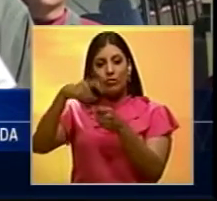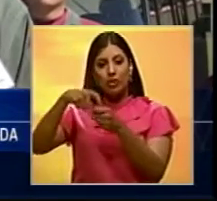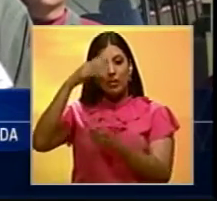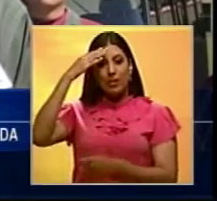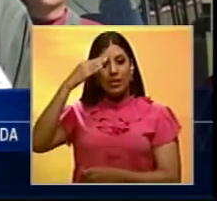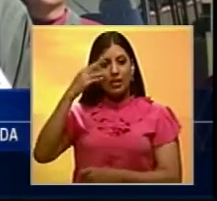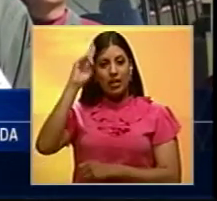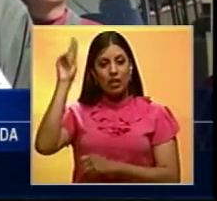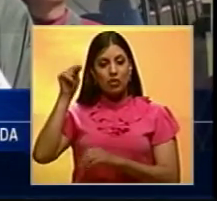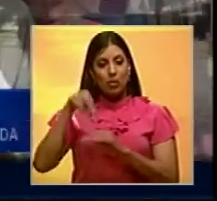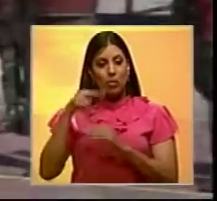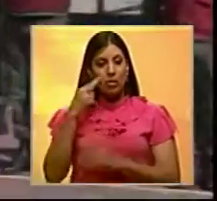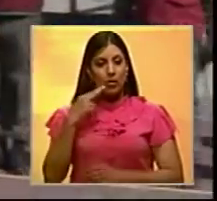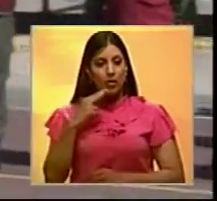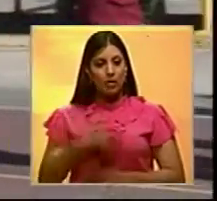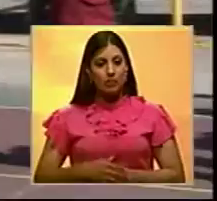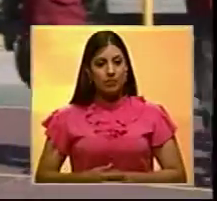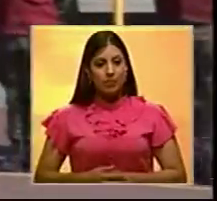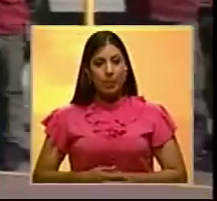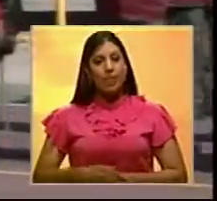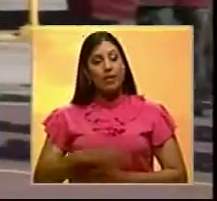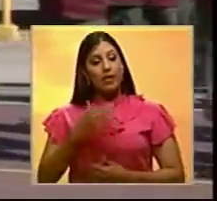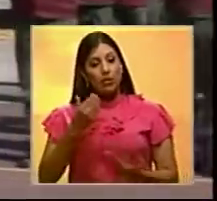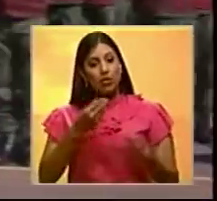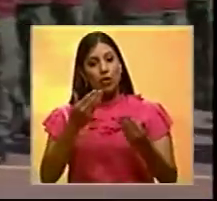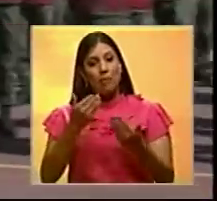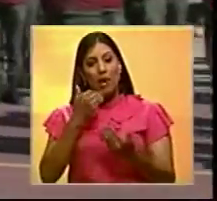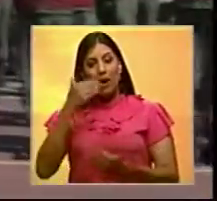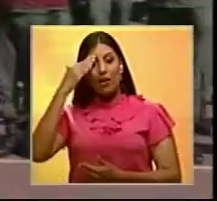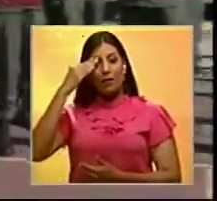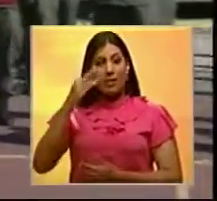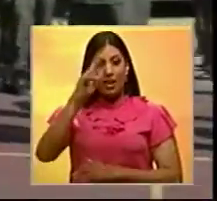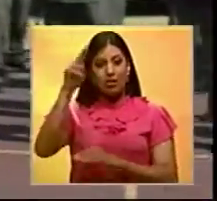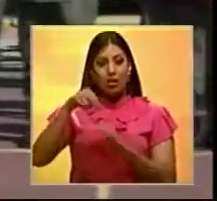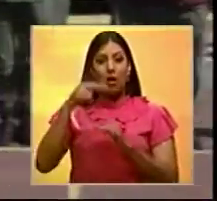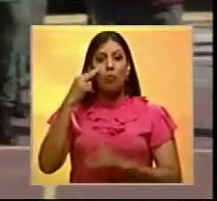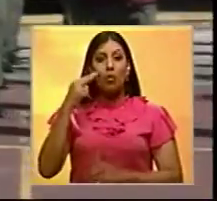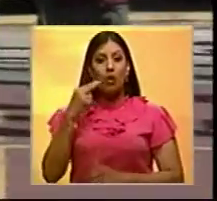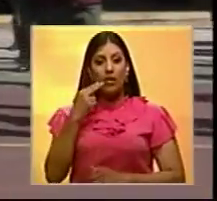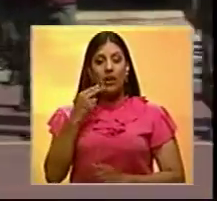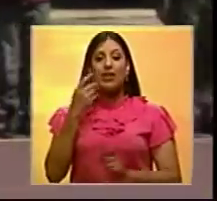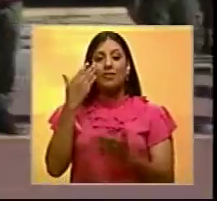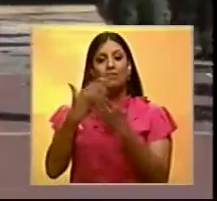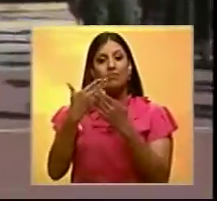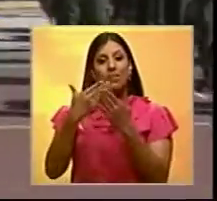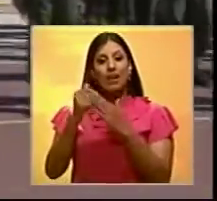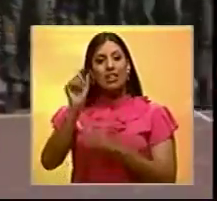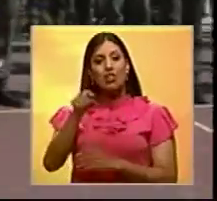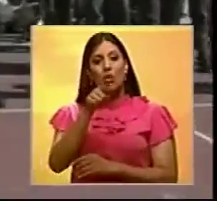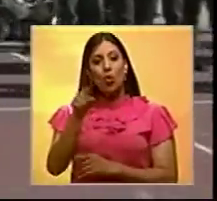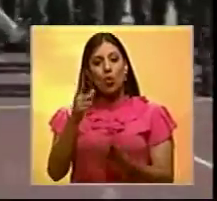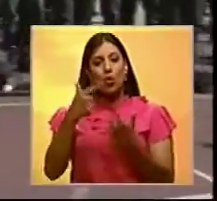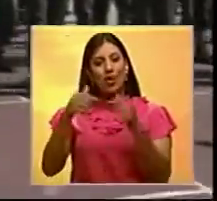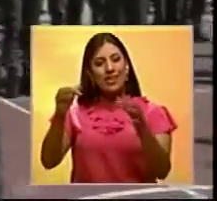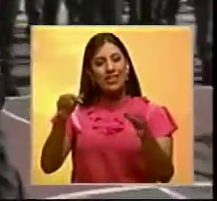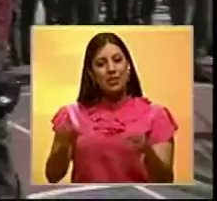Fuerza Armada Nacional Bolivariana. Los bienes asignados a la Fuerza Armada Nacional se verifican para velar por la seguridad y cumplimiento de